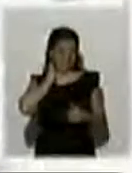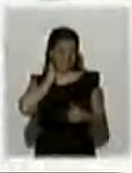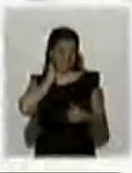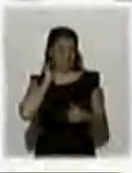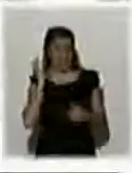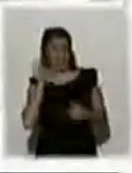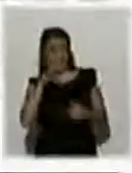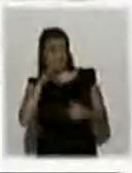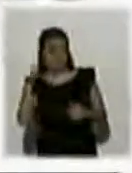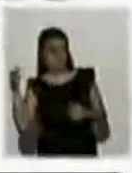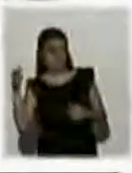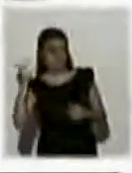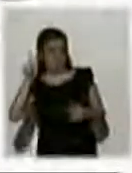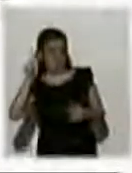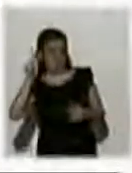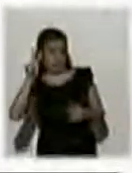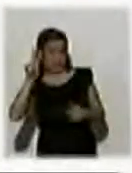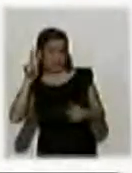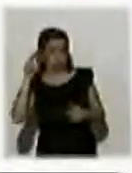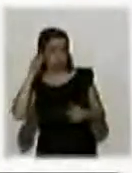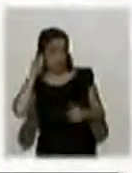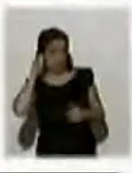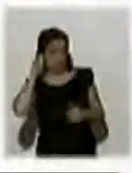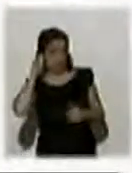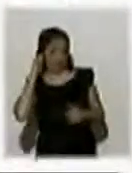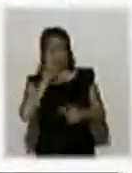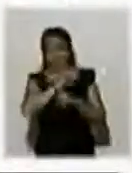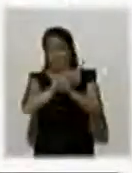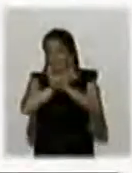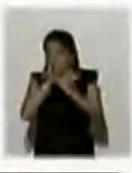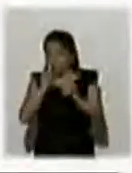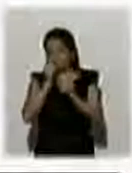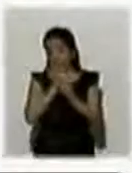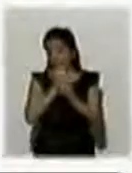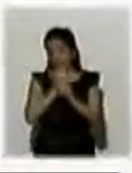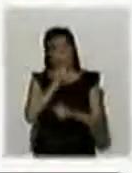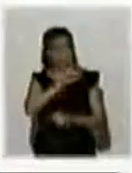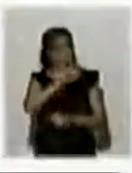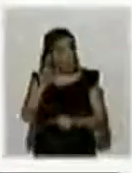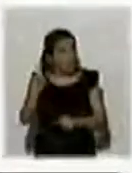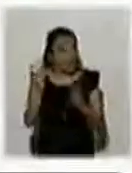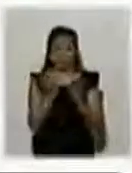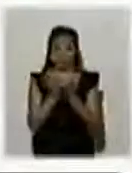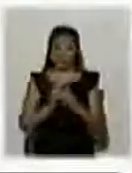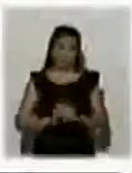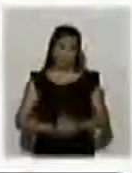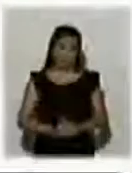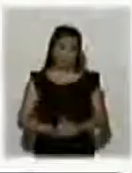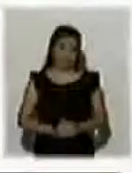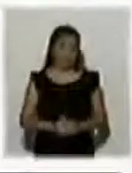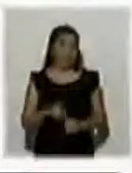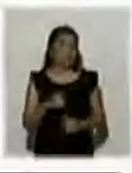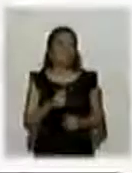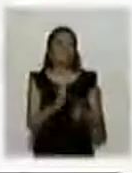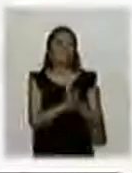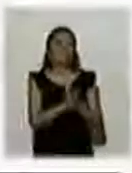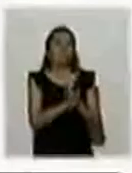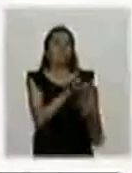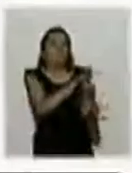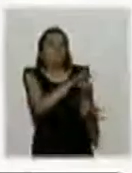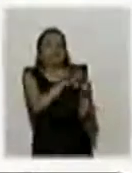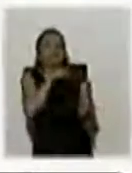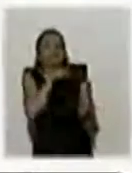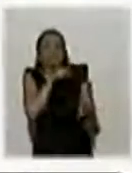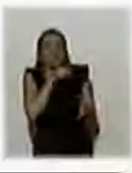el 20% no trabaja y no estudia. Eso es un imán para la delincuencia, para la droga,